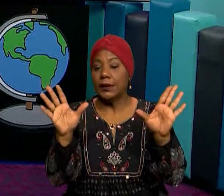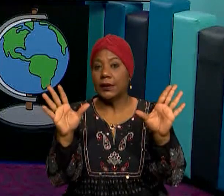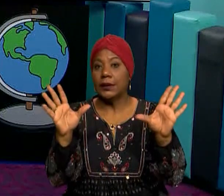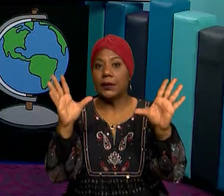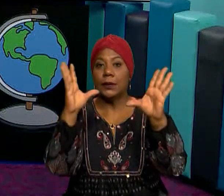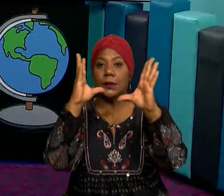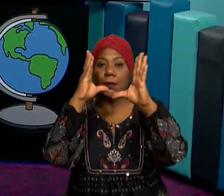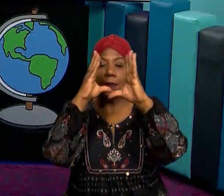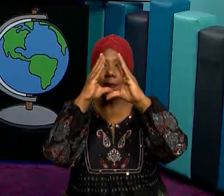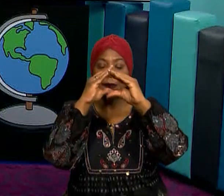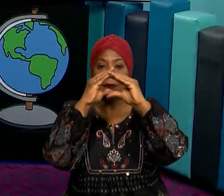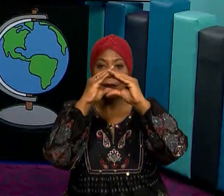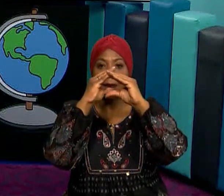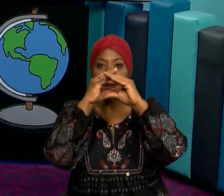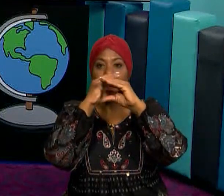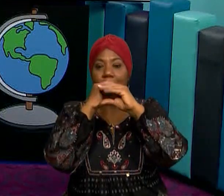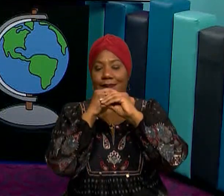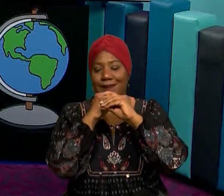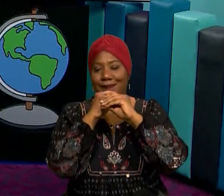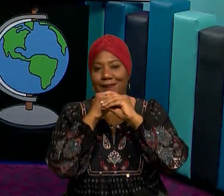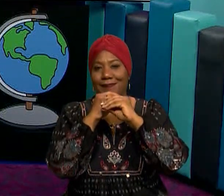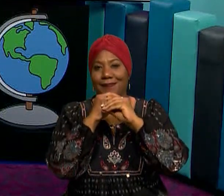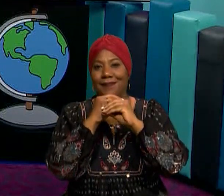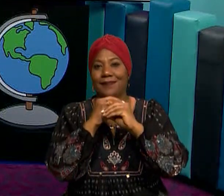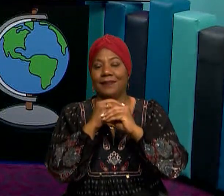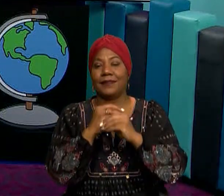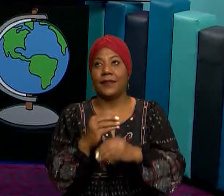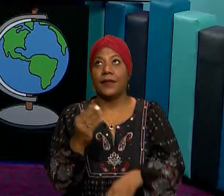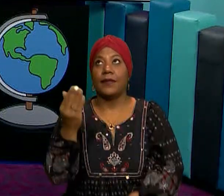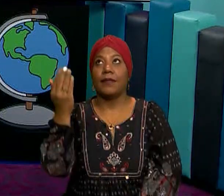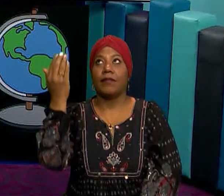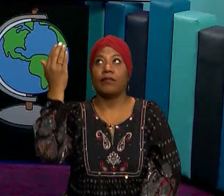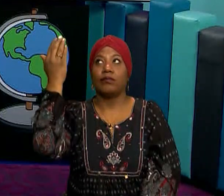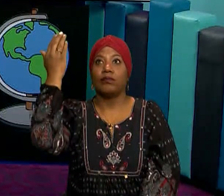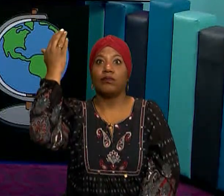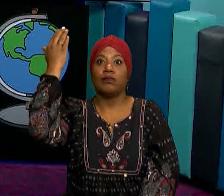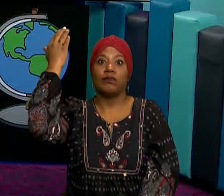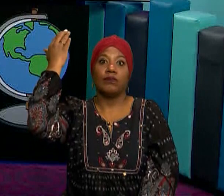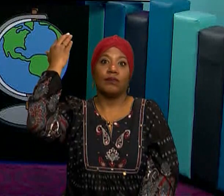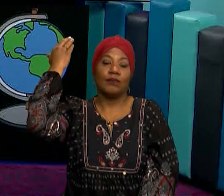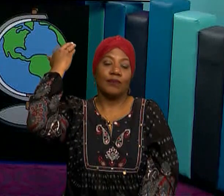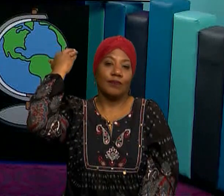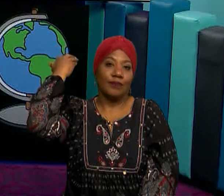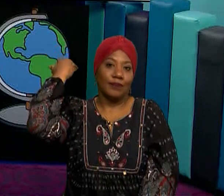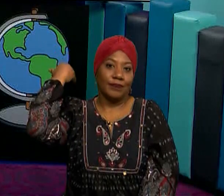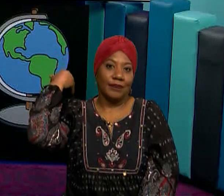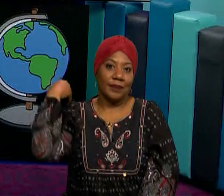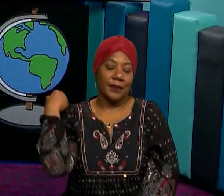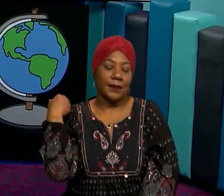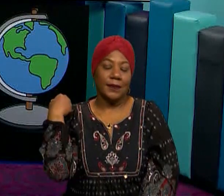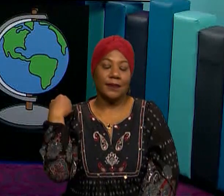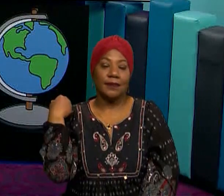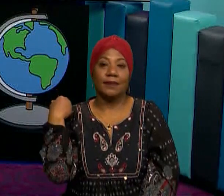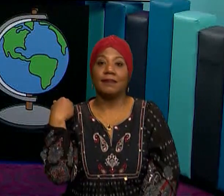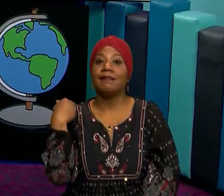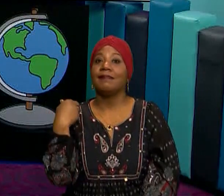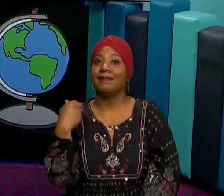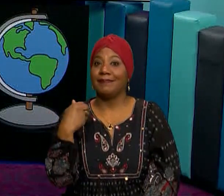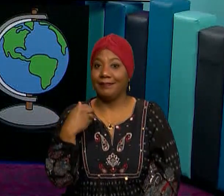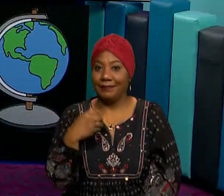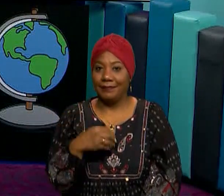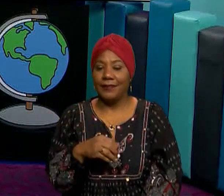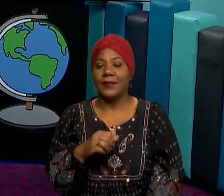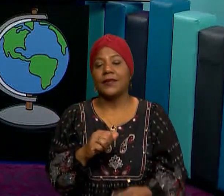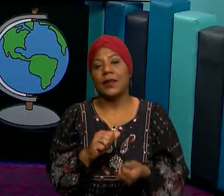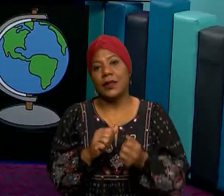la tarde, puede ser en la noche. Érase una vez, pasó muchos años atrás. El año o la época o el tiempo puede